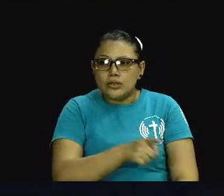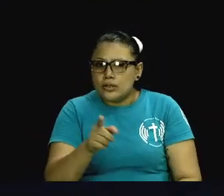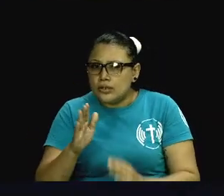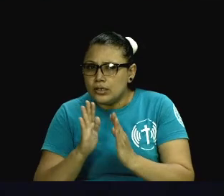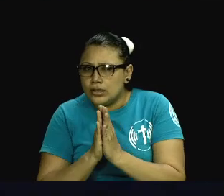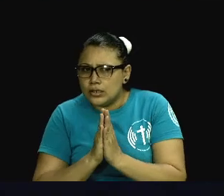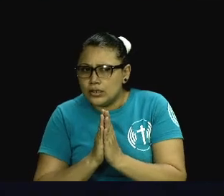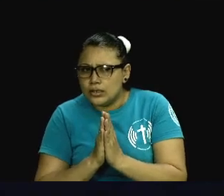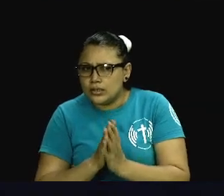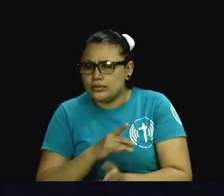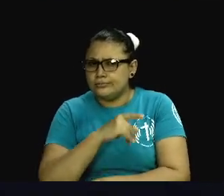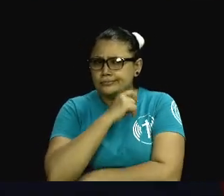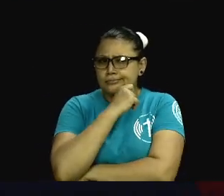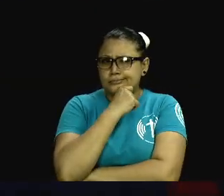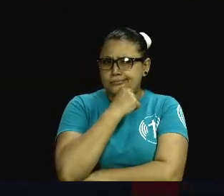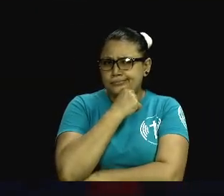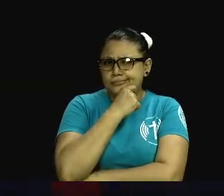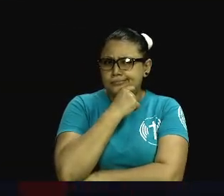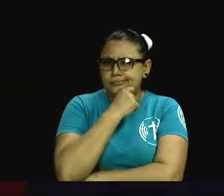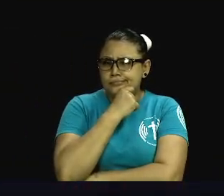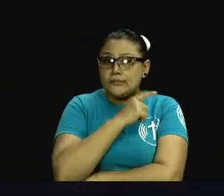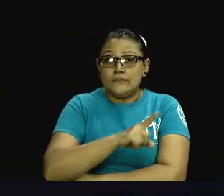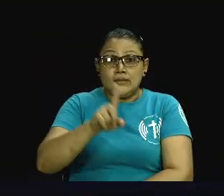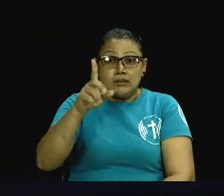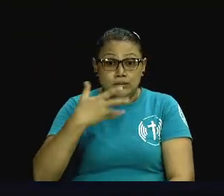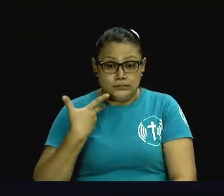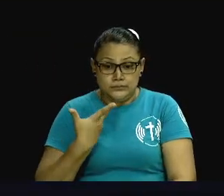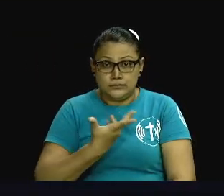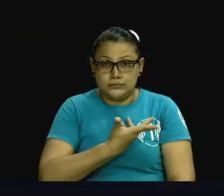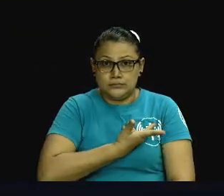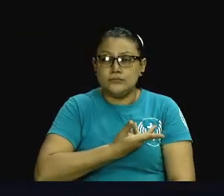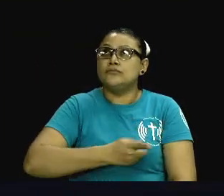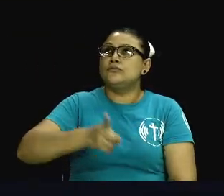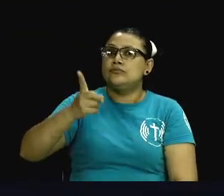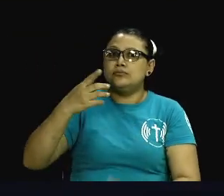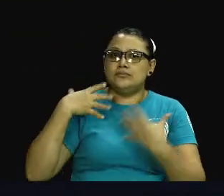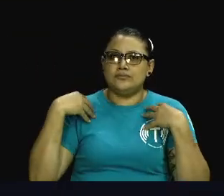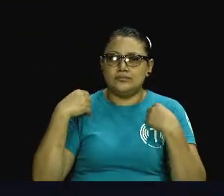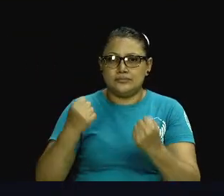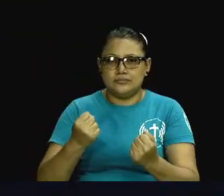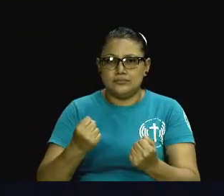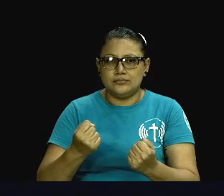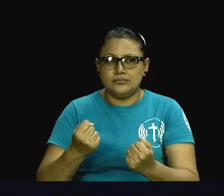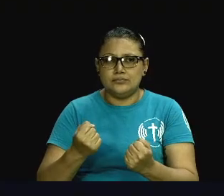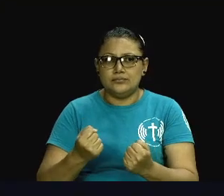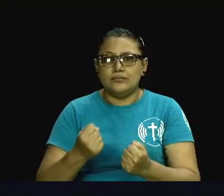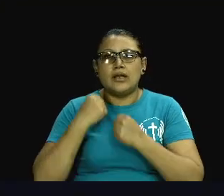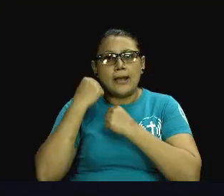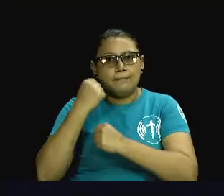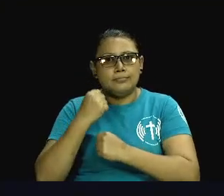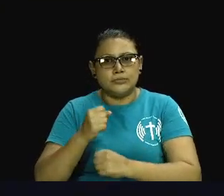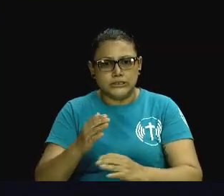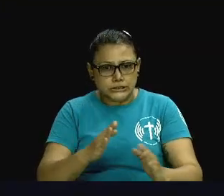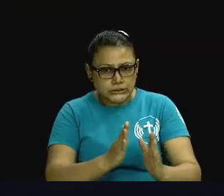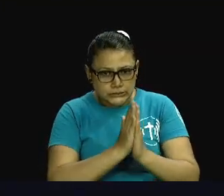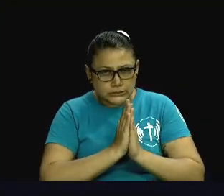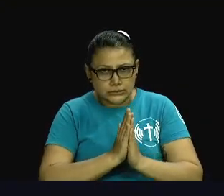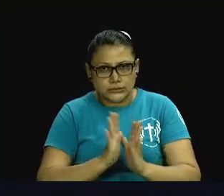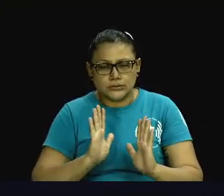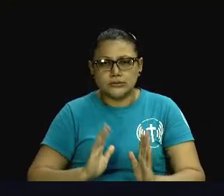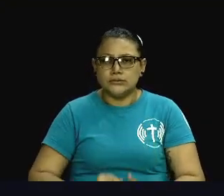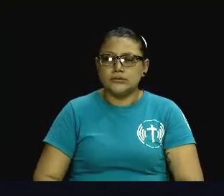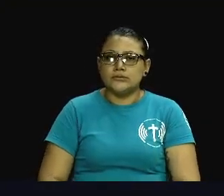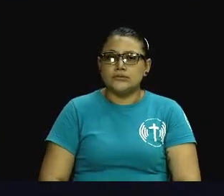venido hoy si yo les digo dios en nuestro sanador todo el pueblo va a decir si nosotros decimos